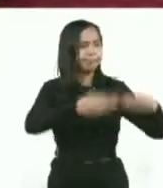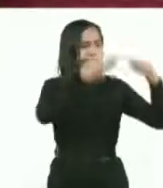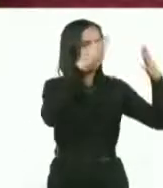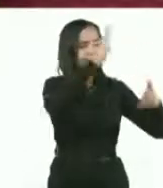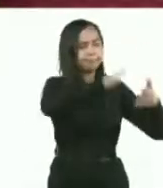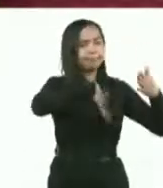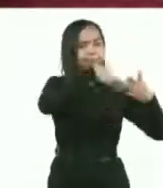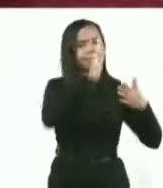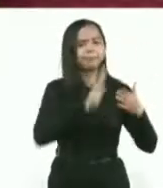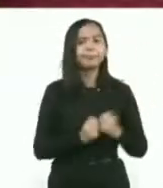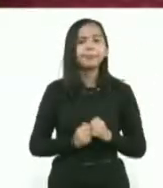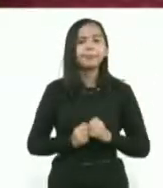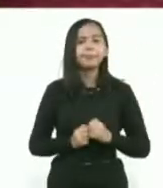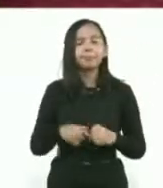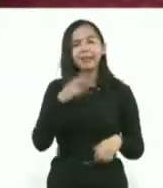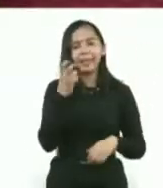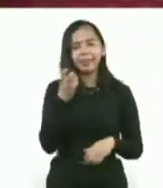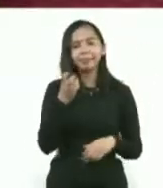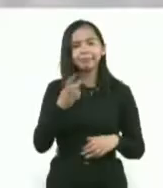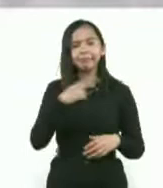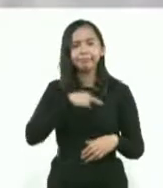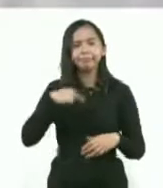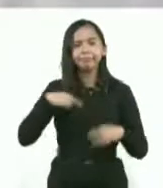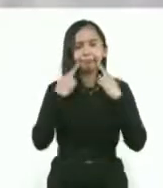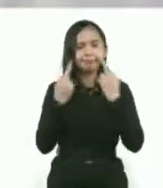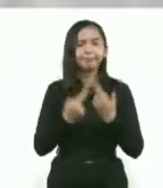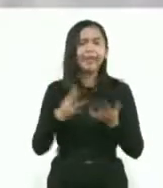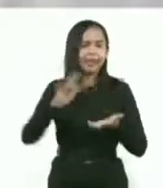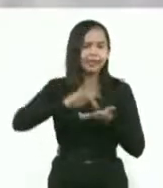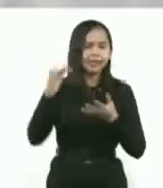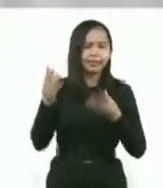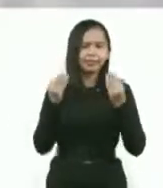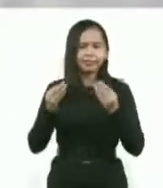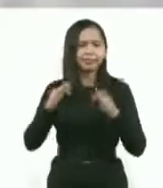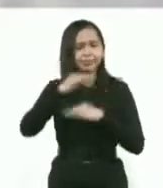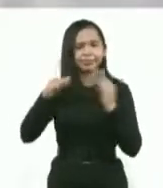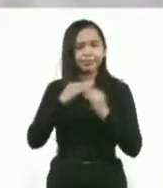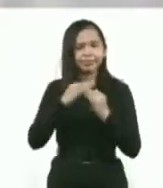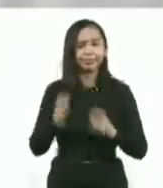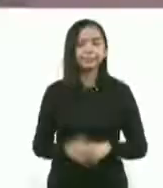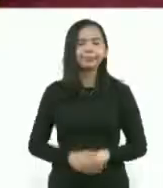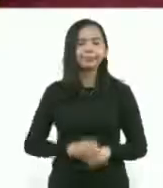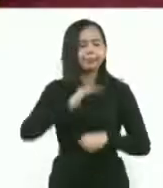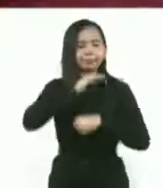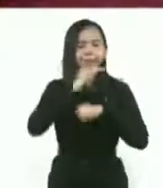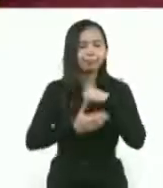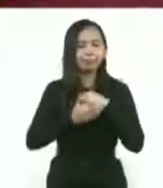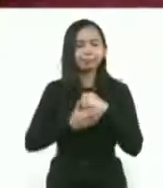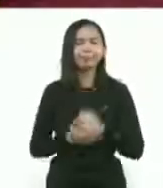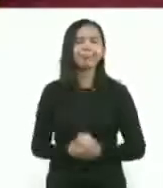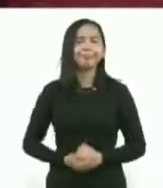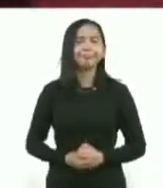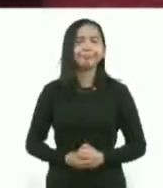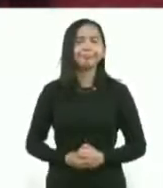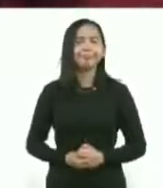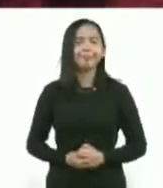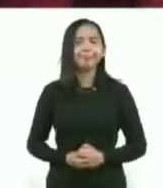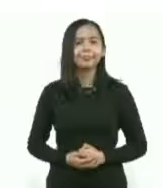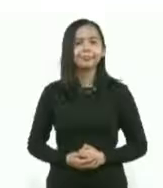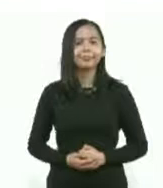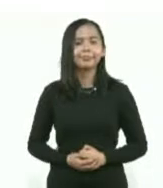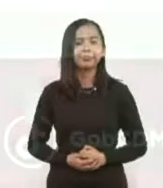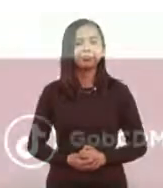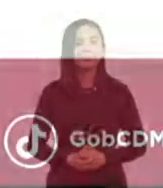Esto fue de lo que vimos ahí en la reunión. Muchas gracias a todos y a todas. Gracias, Ricardo. Concluimos con la conferencia de prensa. Muchas gracias.